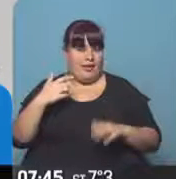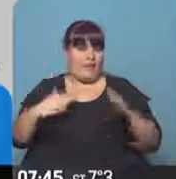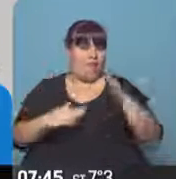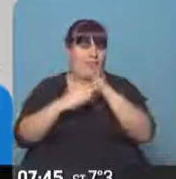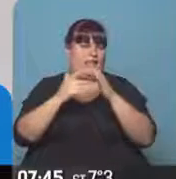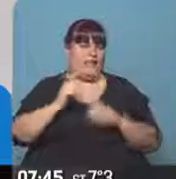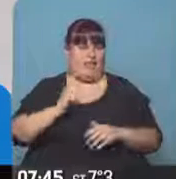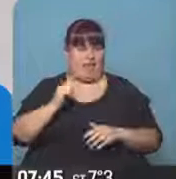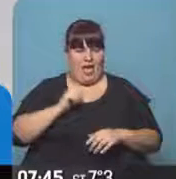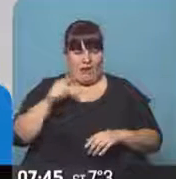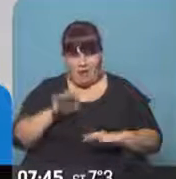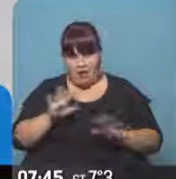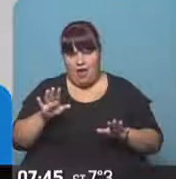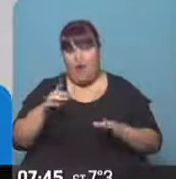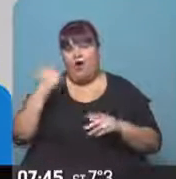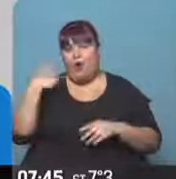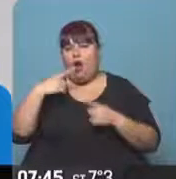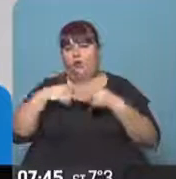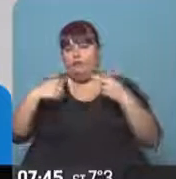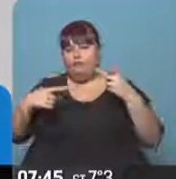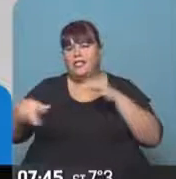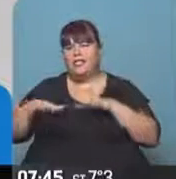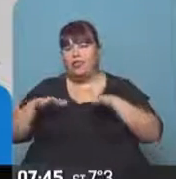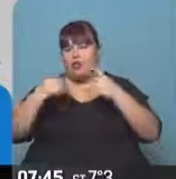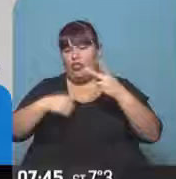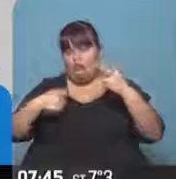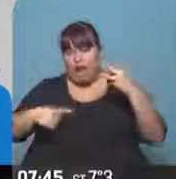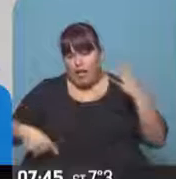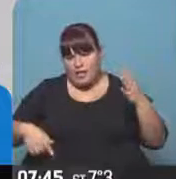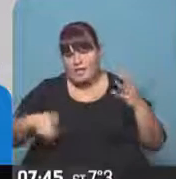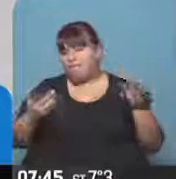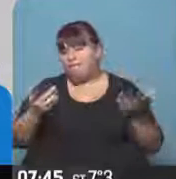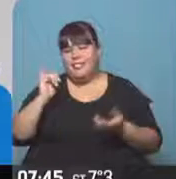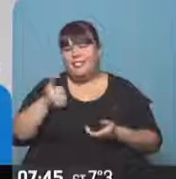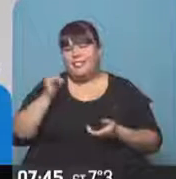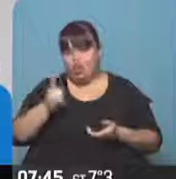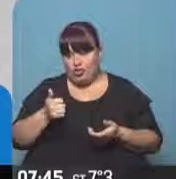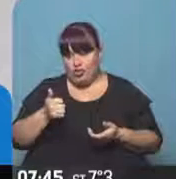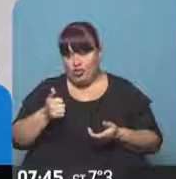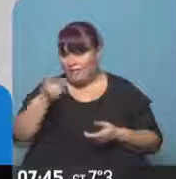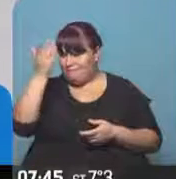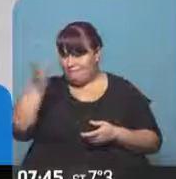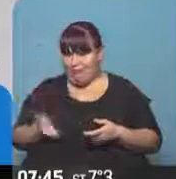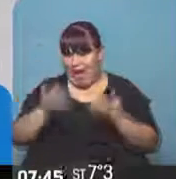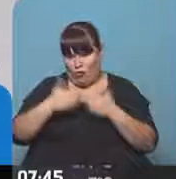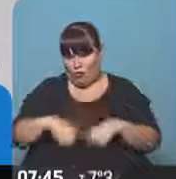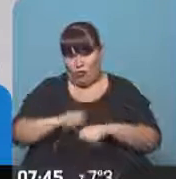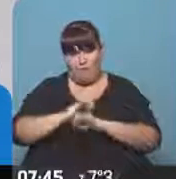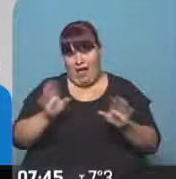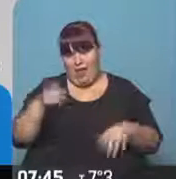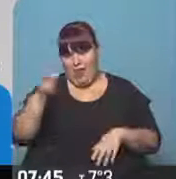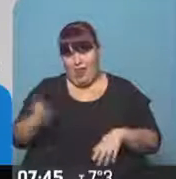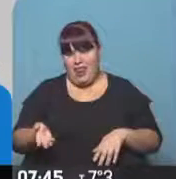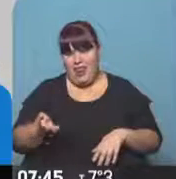de la Gendarmería a partir de una serie de circunstancias que sin lugar a duda la predispone o la mal